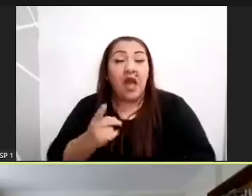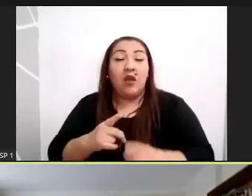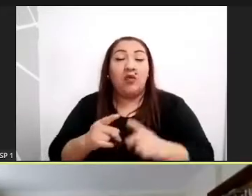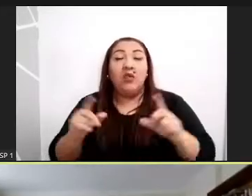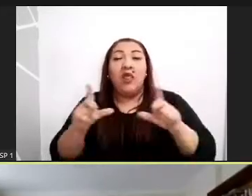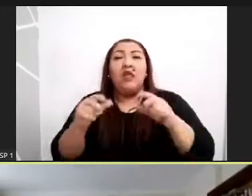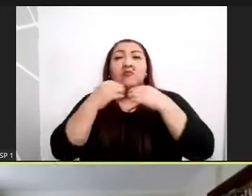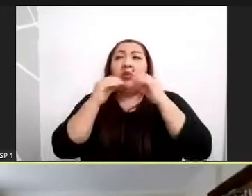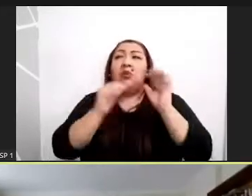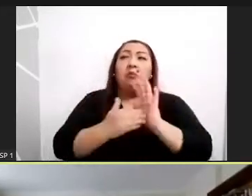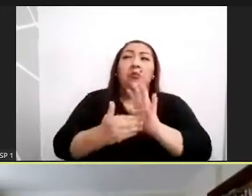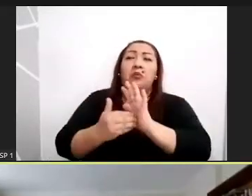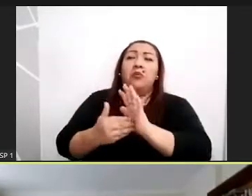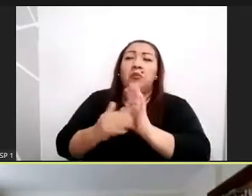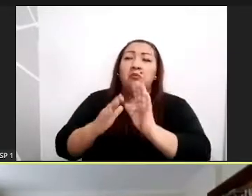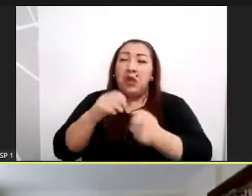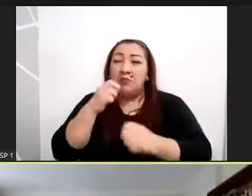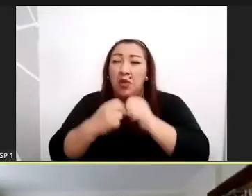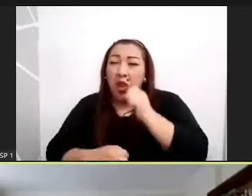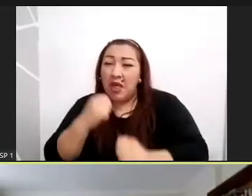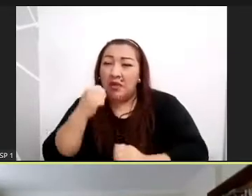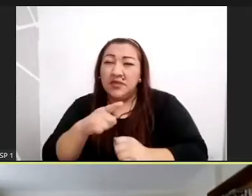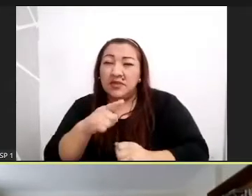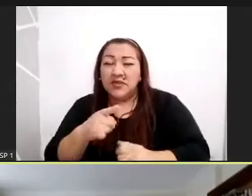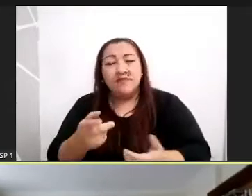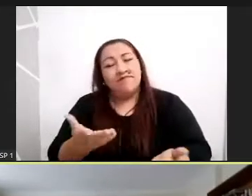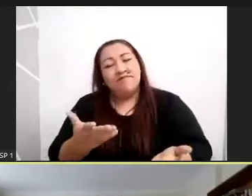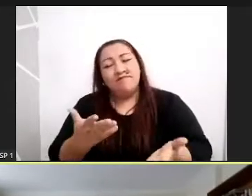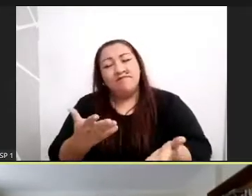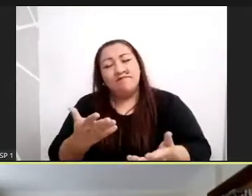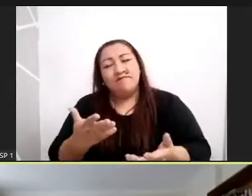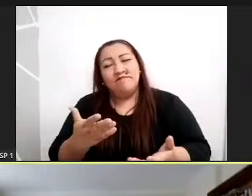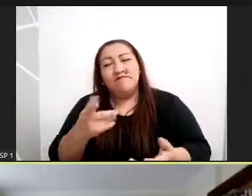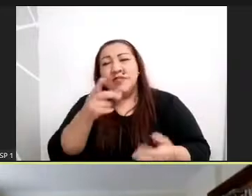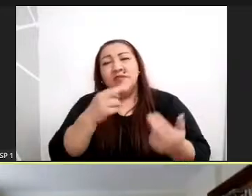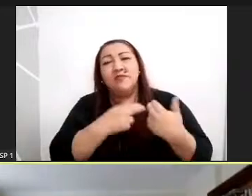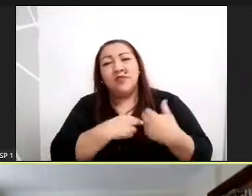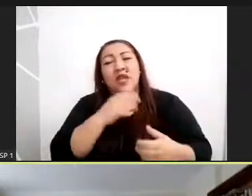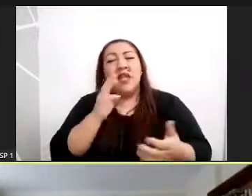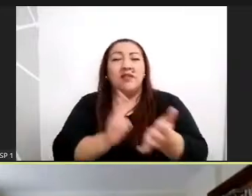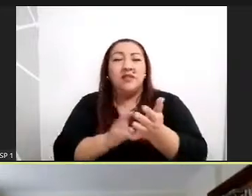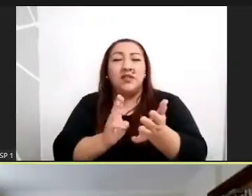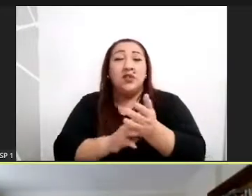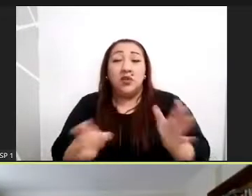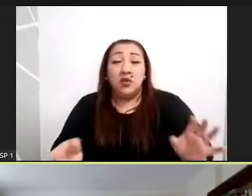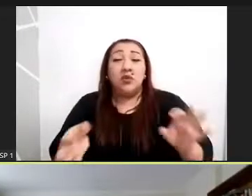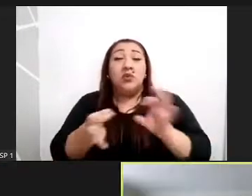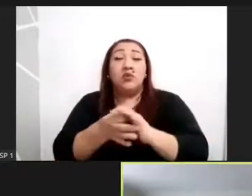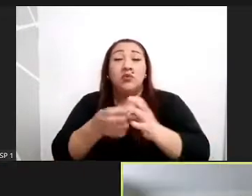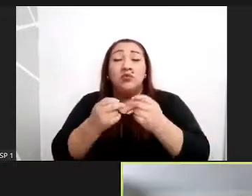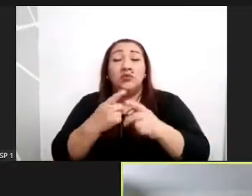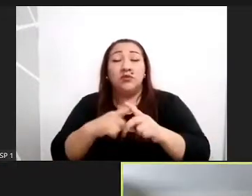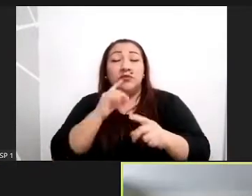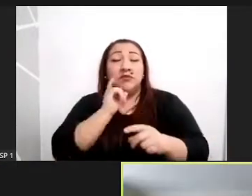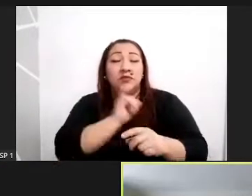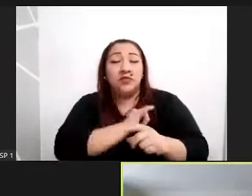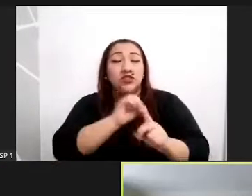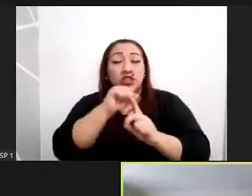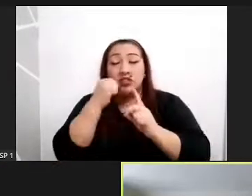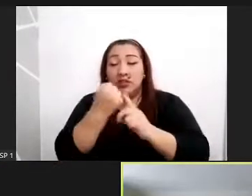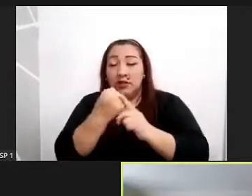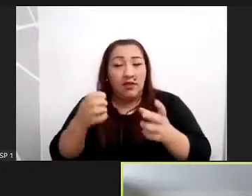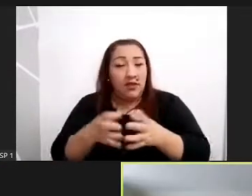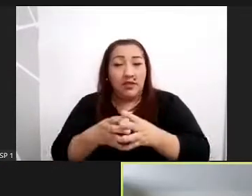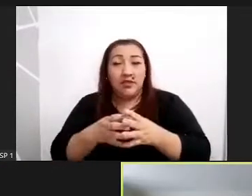estos problemas, es gracias en parte a la labor de la Defensoría, junto con muchas organizaciones de la sociedad civil